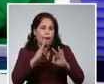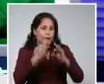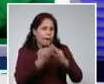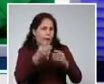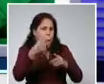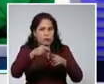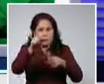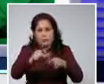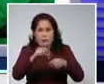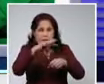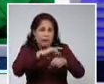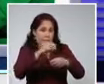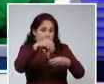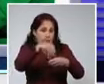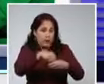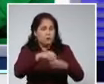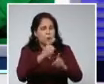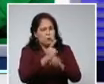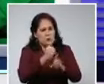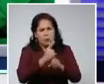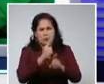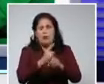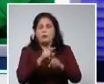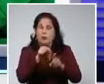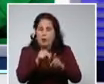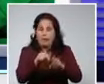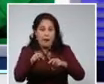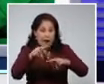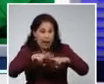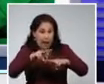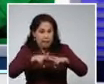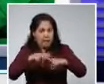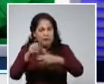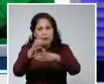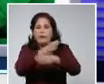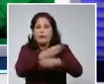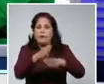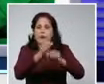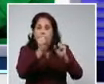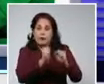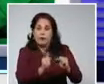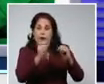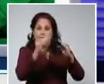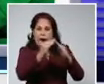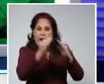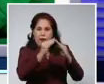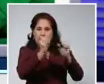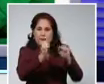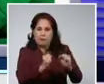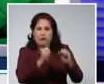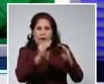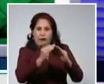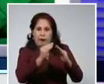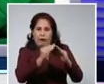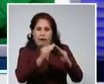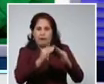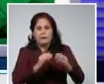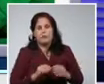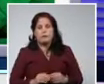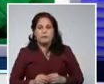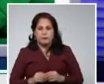en lo cual se trabaja con un protocolo en sus domicilios de ingreso domiciliario